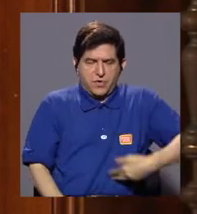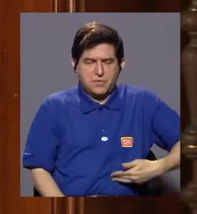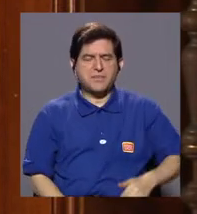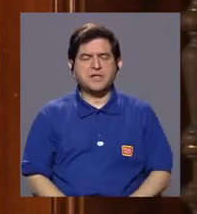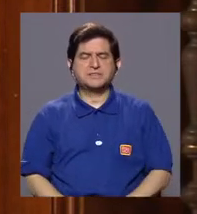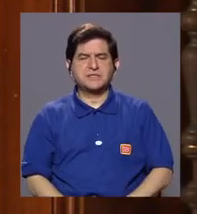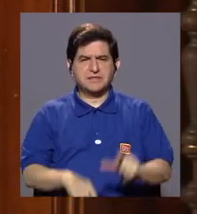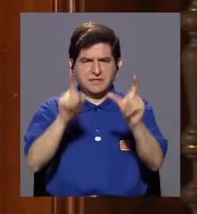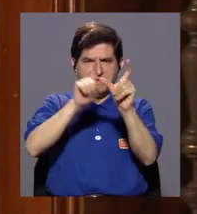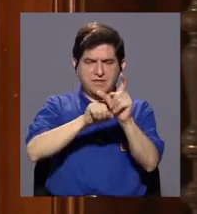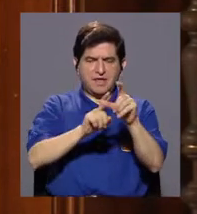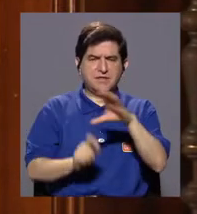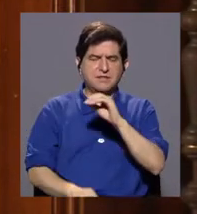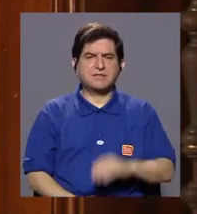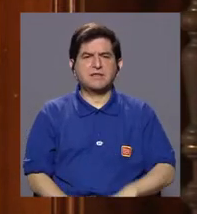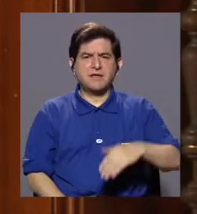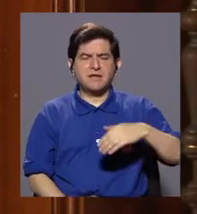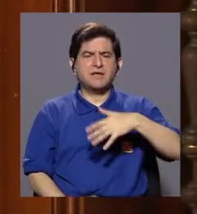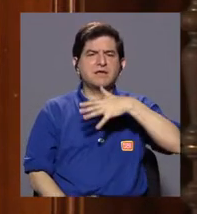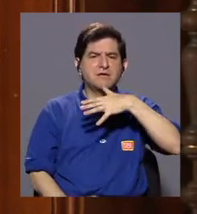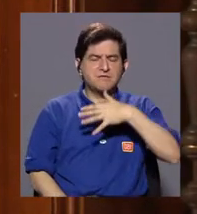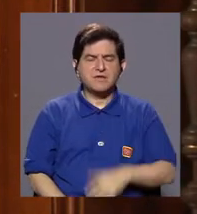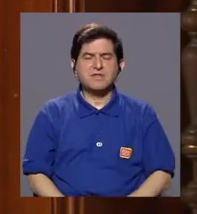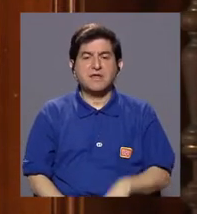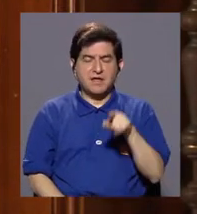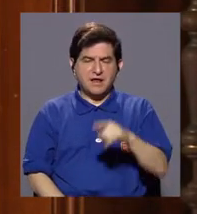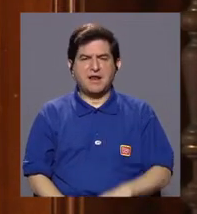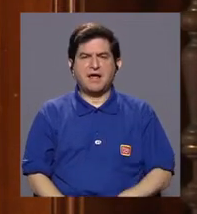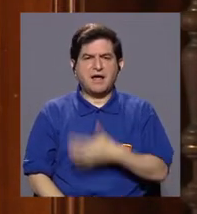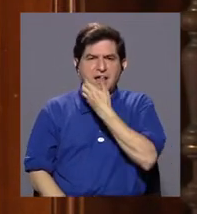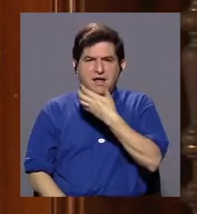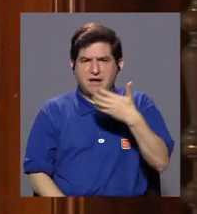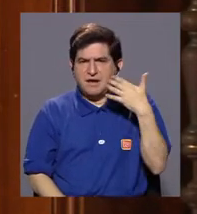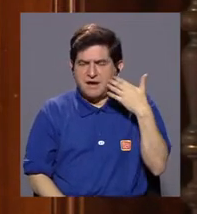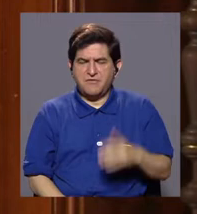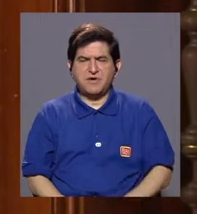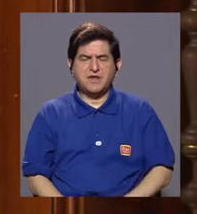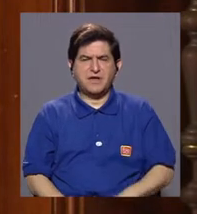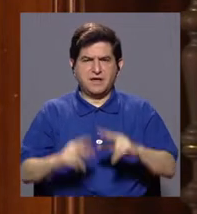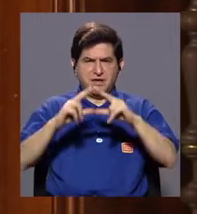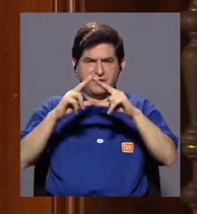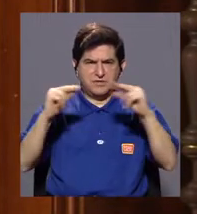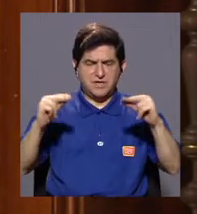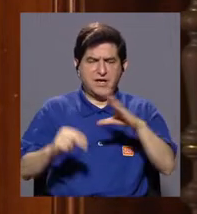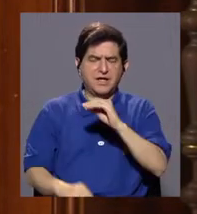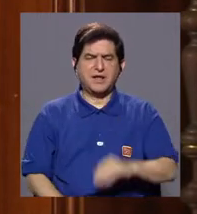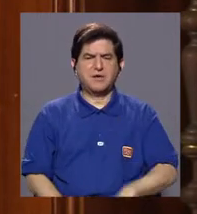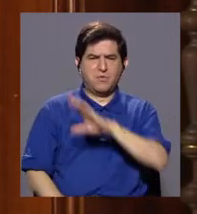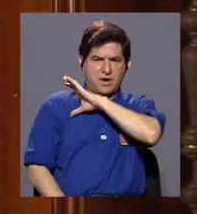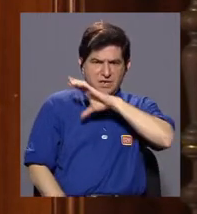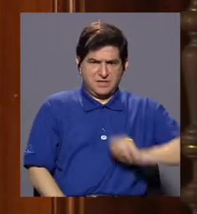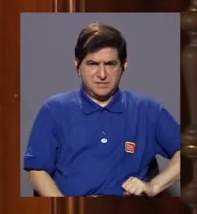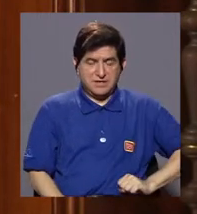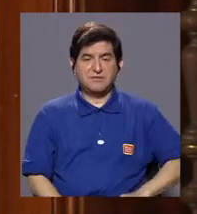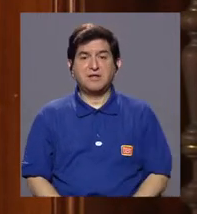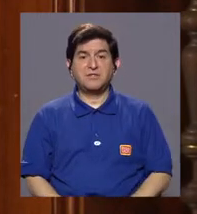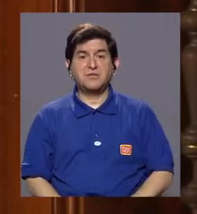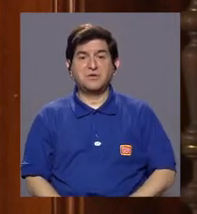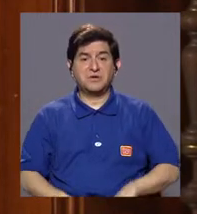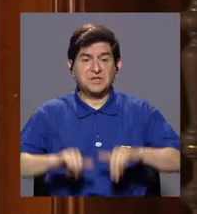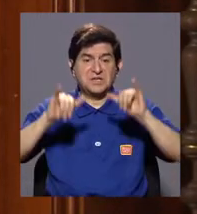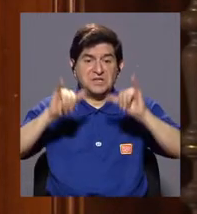a la guerrilla guatemalteca y a la guerrilla salvadoreña, y lo que quedaba en Centroamérica era